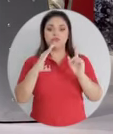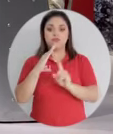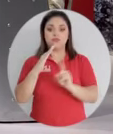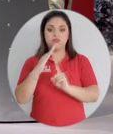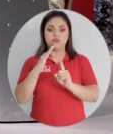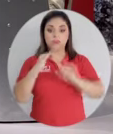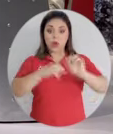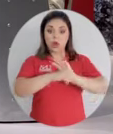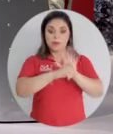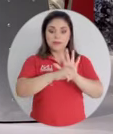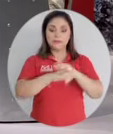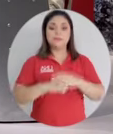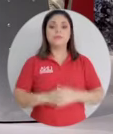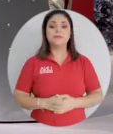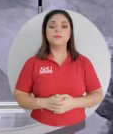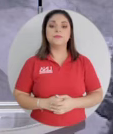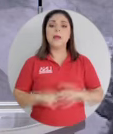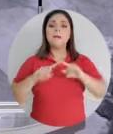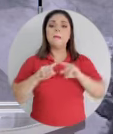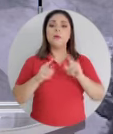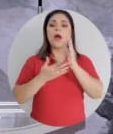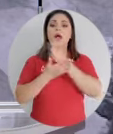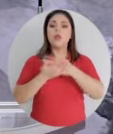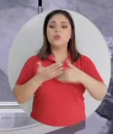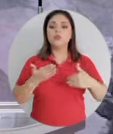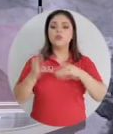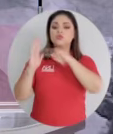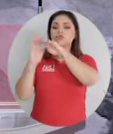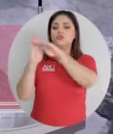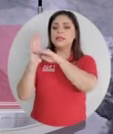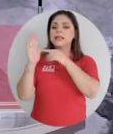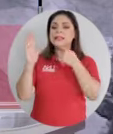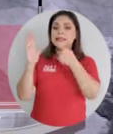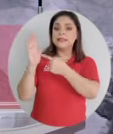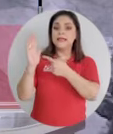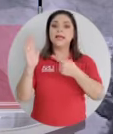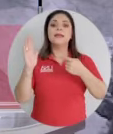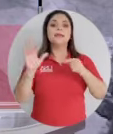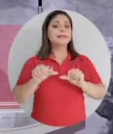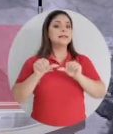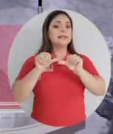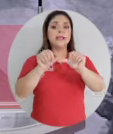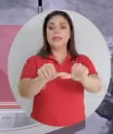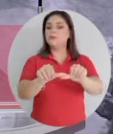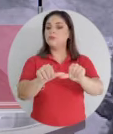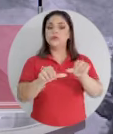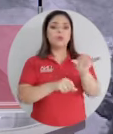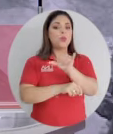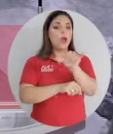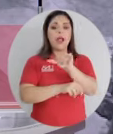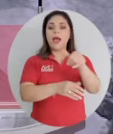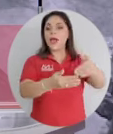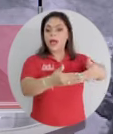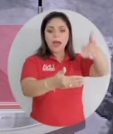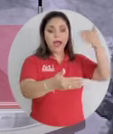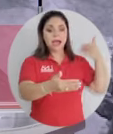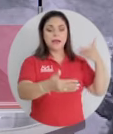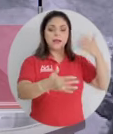pandemia, en algunos indicadores casi que volvimos a cifras similares a las que había antes de la